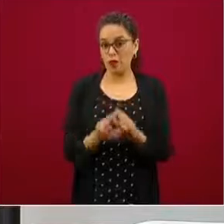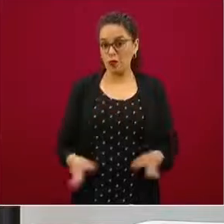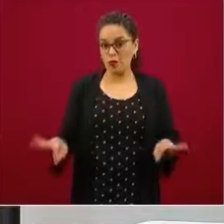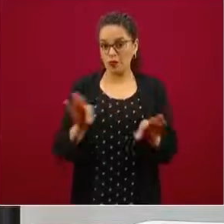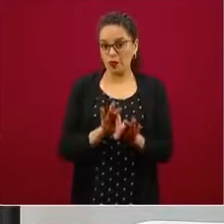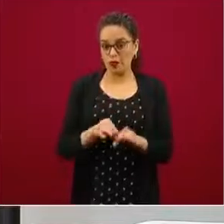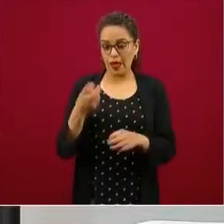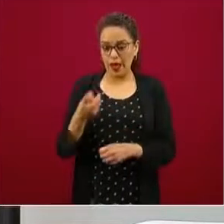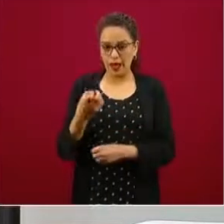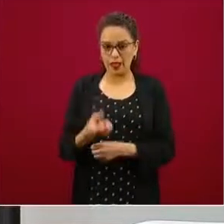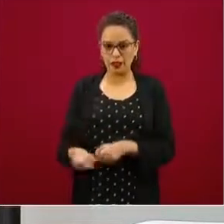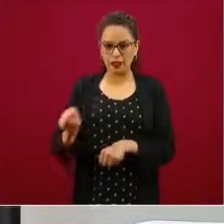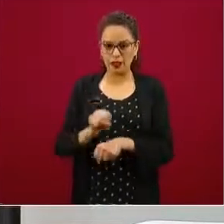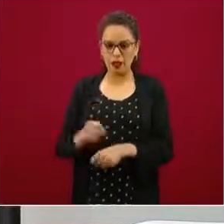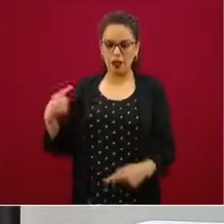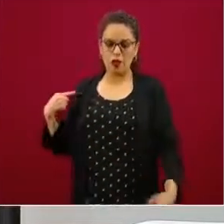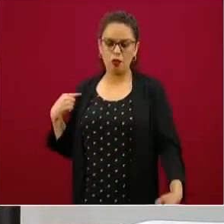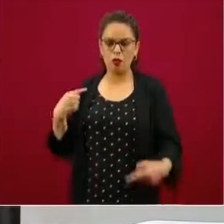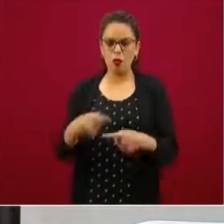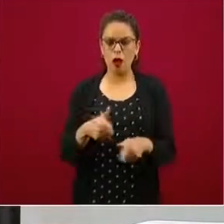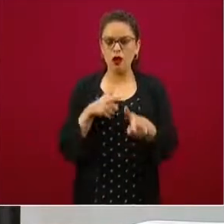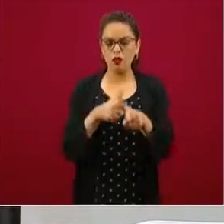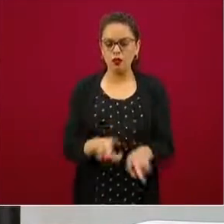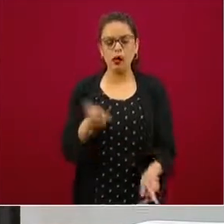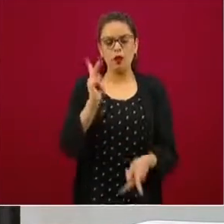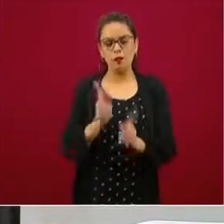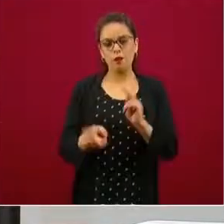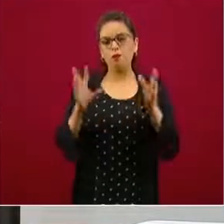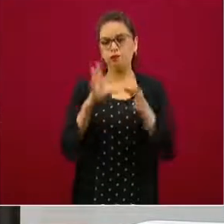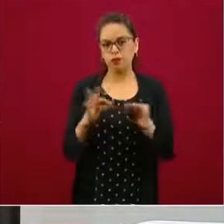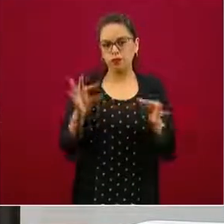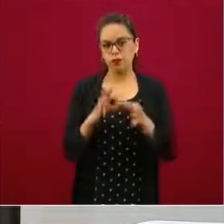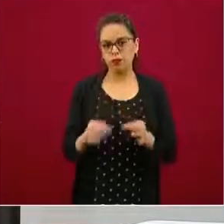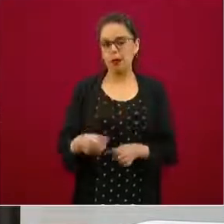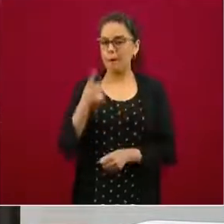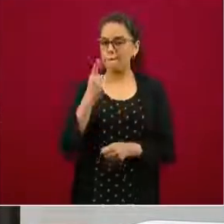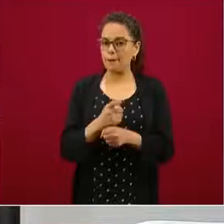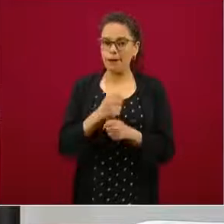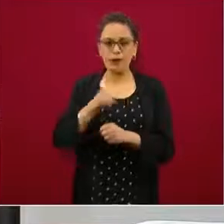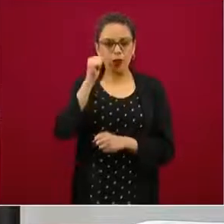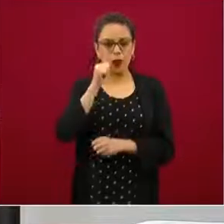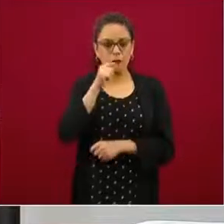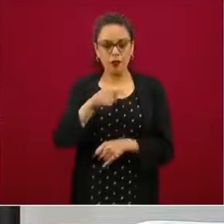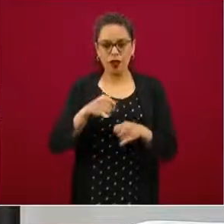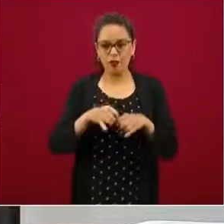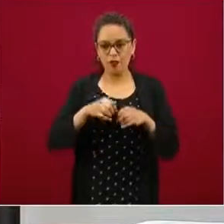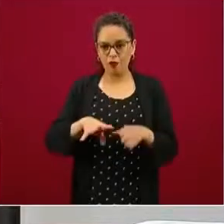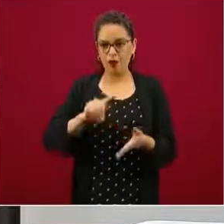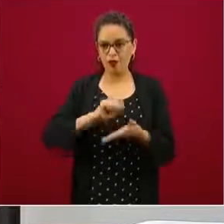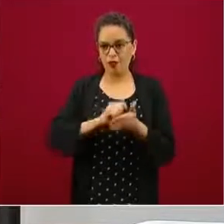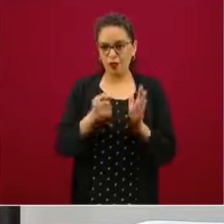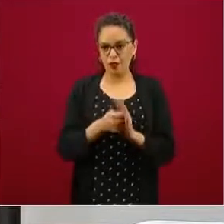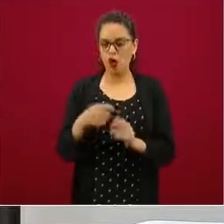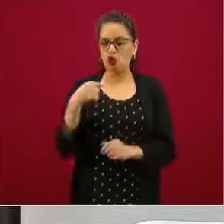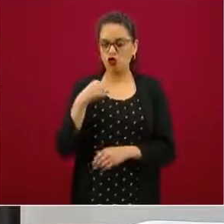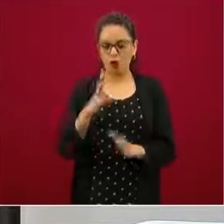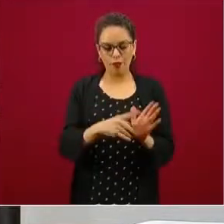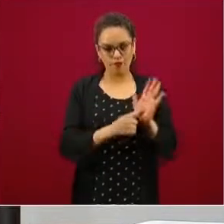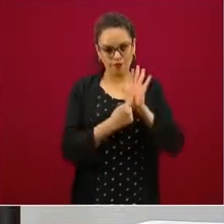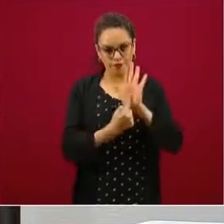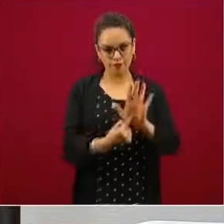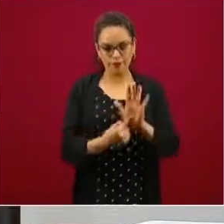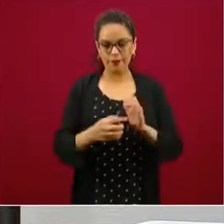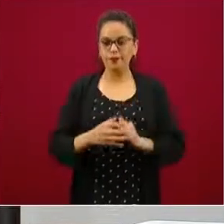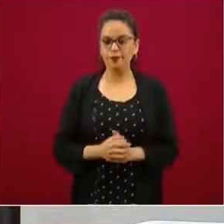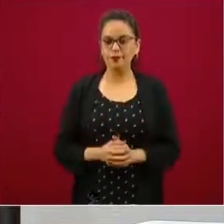semana. En particular vamos a tratar el informe técnico, como siempre, que lo presentaré yo, y me da, como